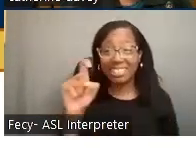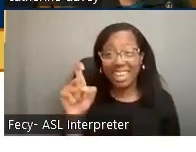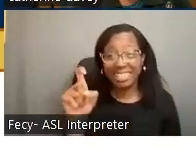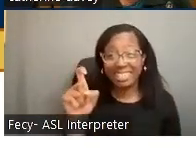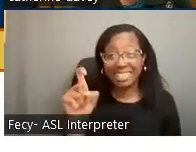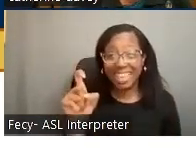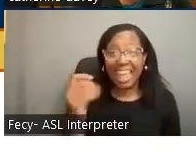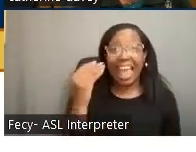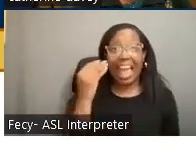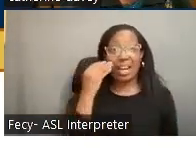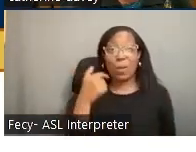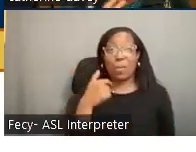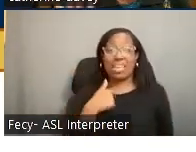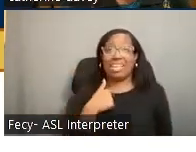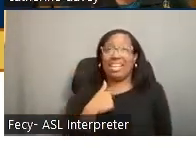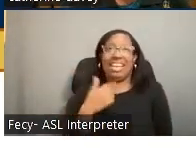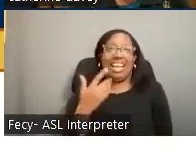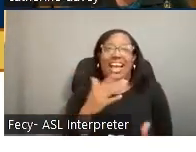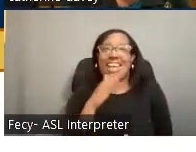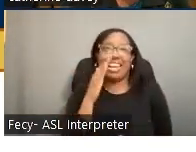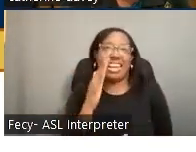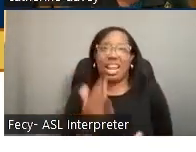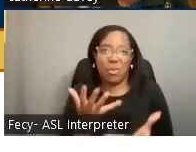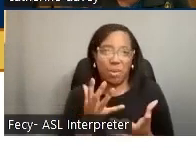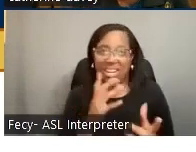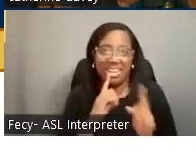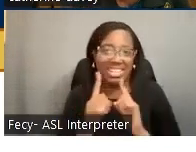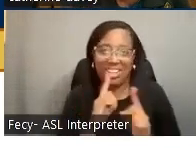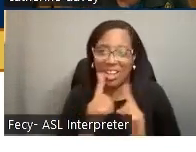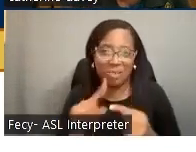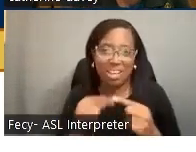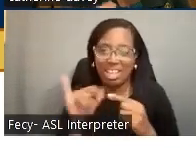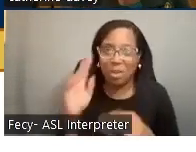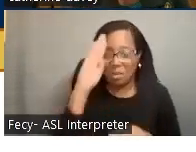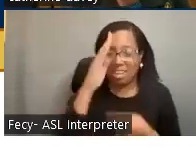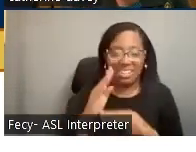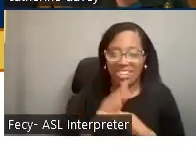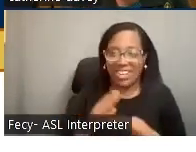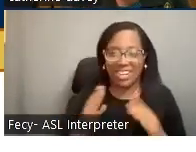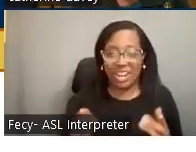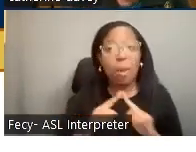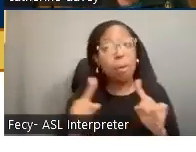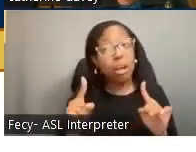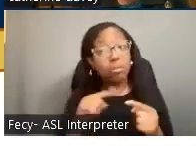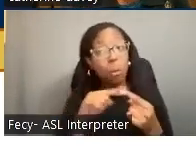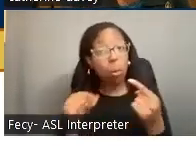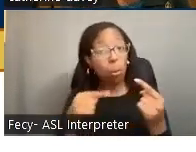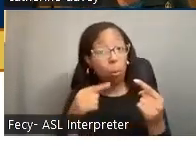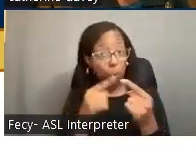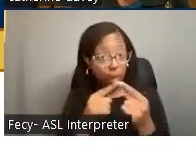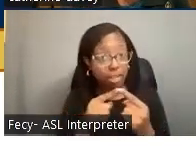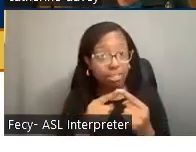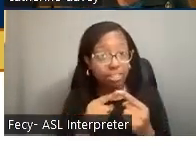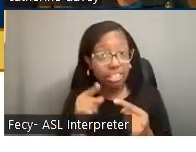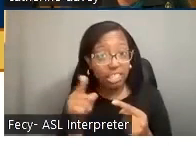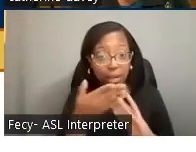relaciones sexuales. Yo no quiero hablar de esto con mi hijo de 20 años típico, definitivamente no con mi niña de 9